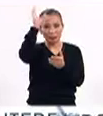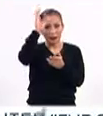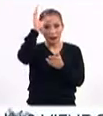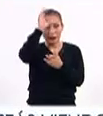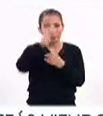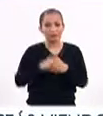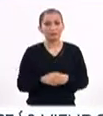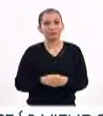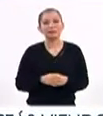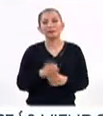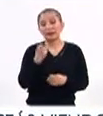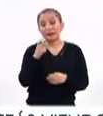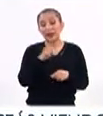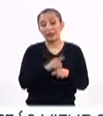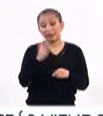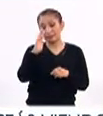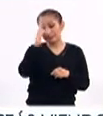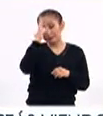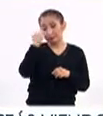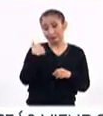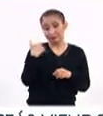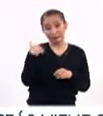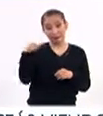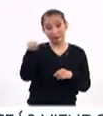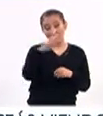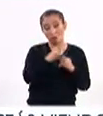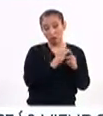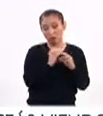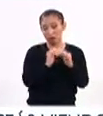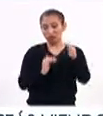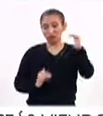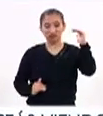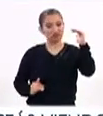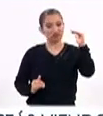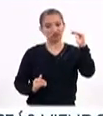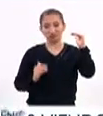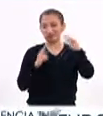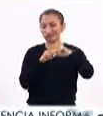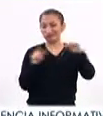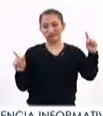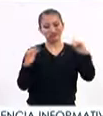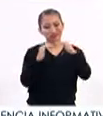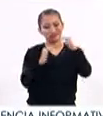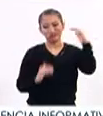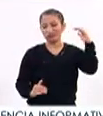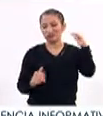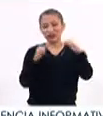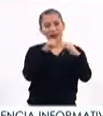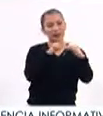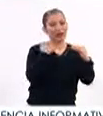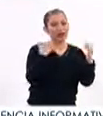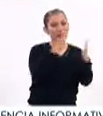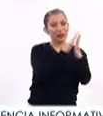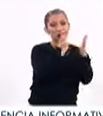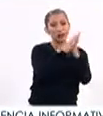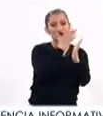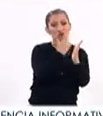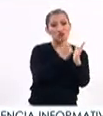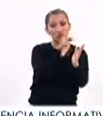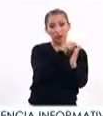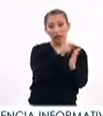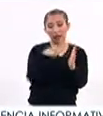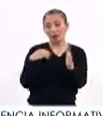Ciencia. Claro. Este día nos recuerda que en el mundo hay una brecha muy amplia, una diferencia muy grande entre la participación